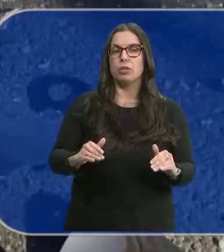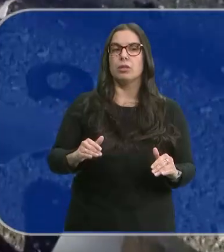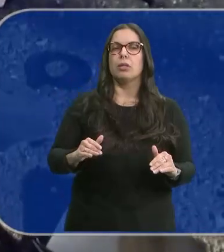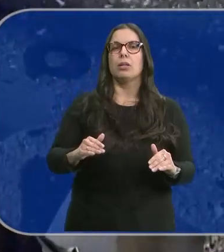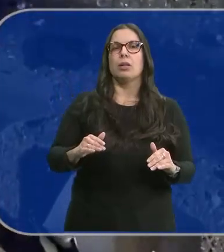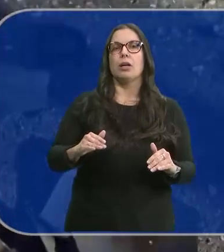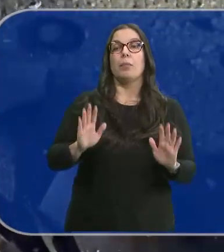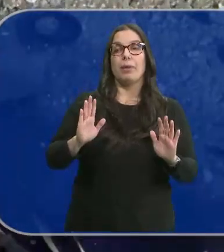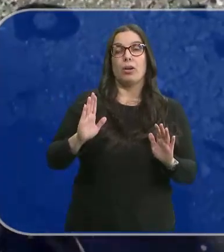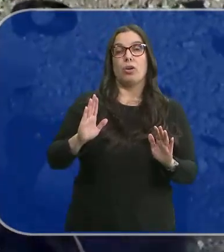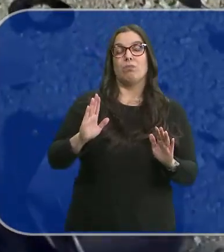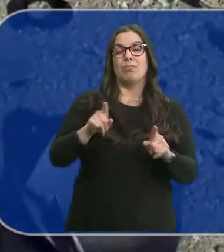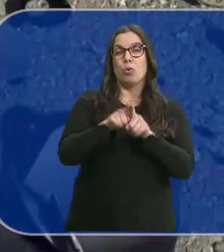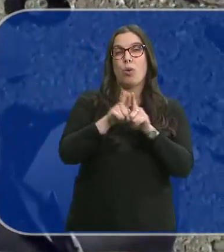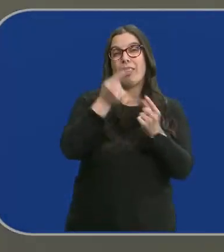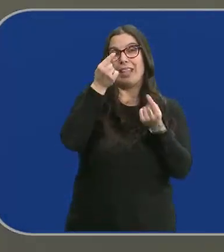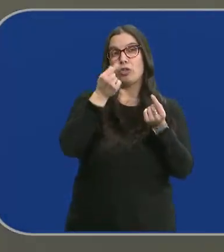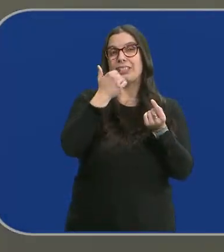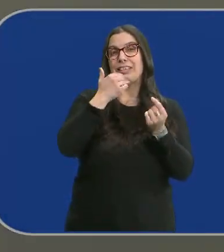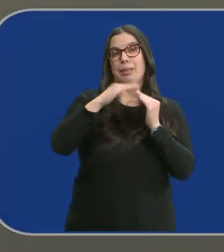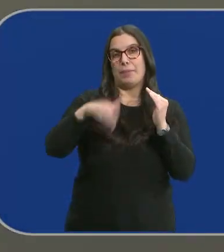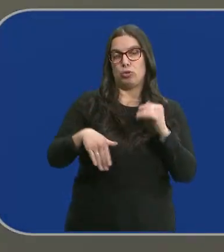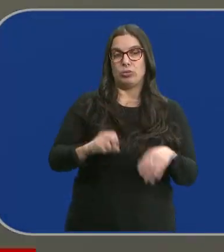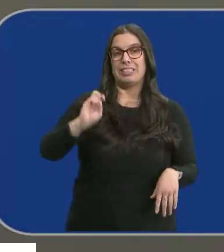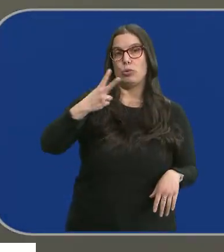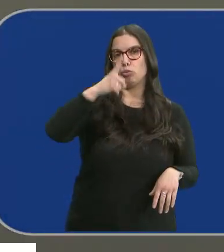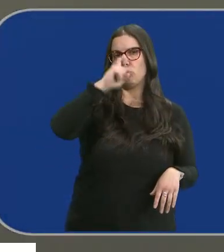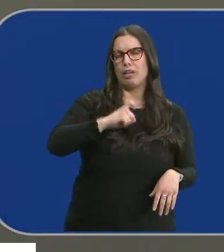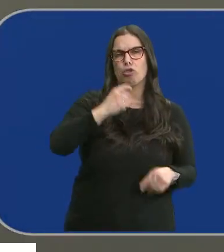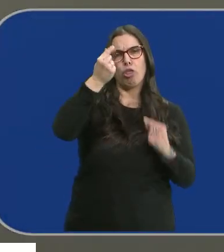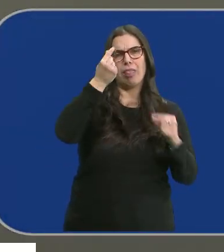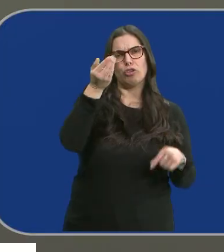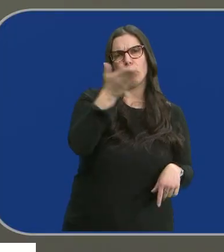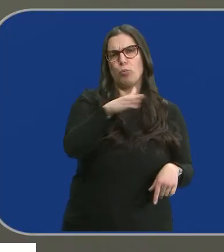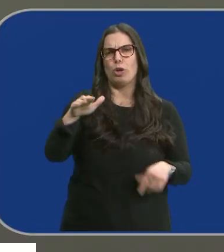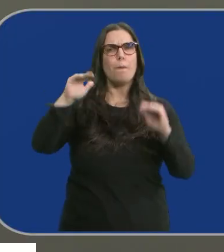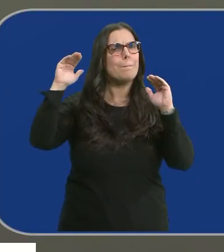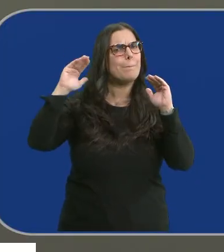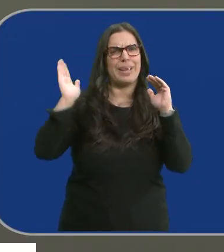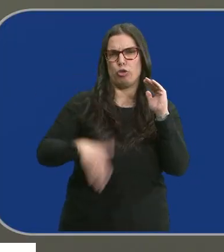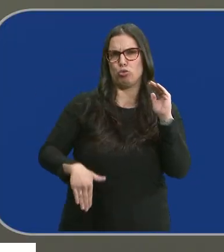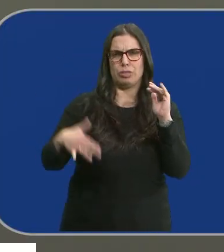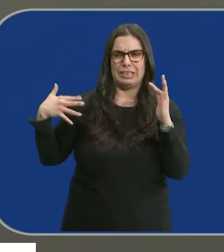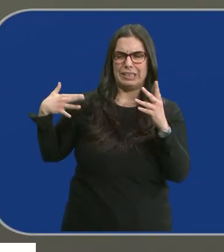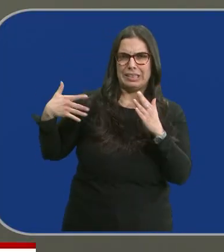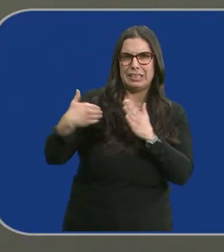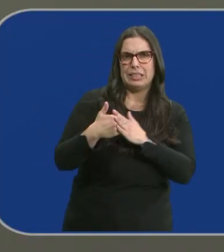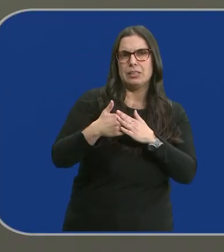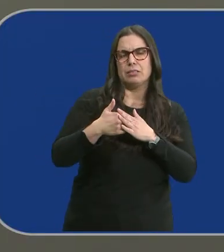etapa de la pandemia, más bajos de los registros. Es el segundo año con menor cifra de muertes en la carretera